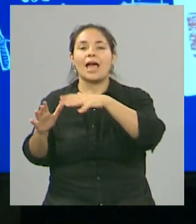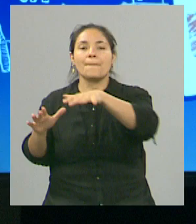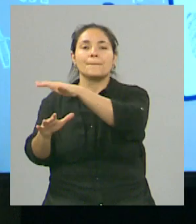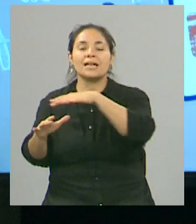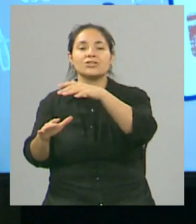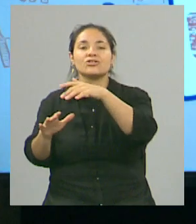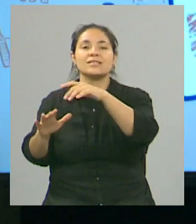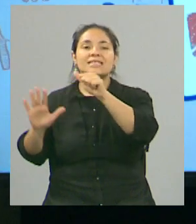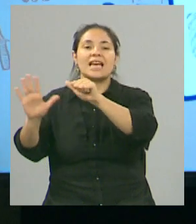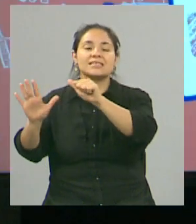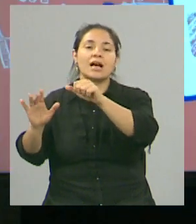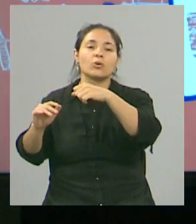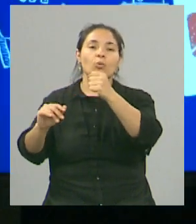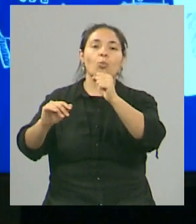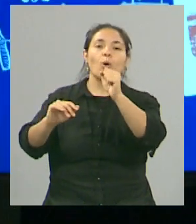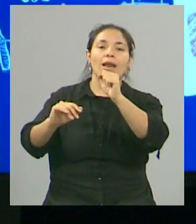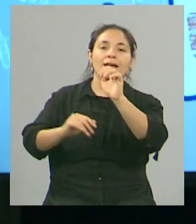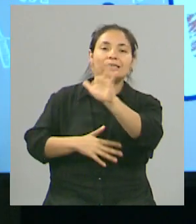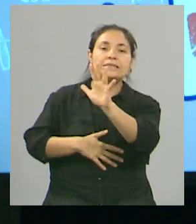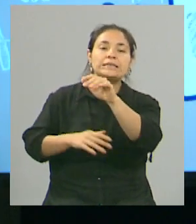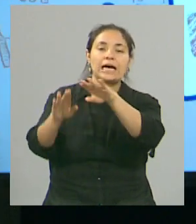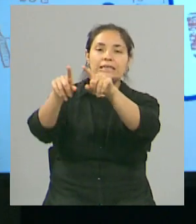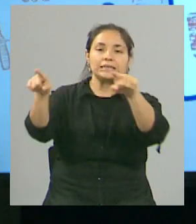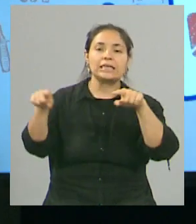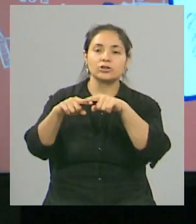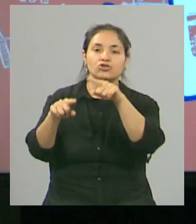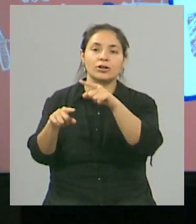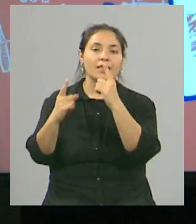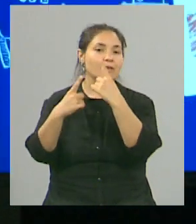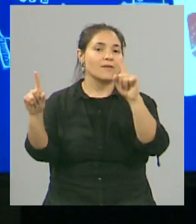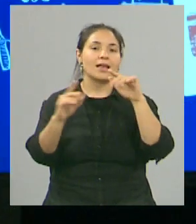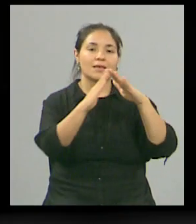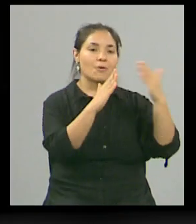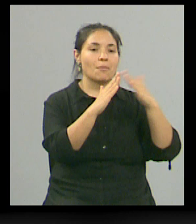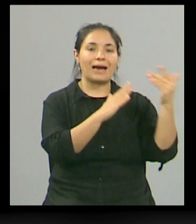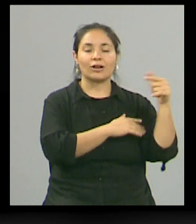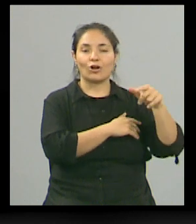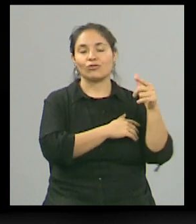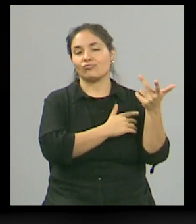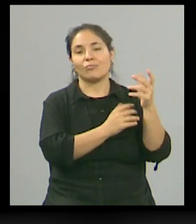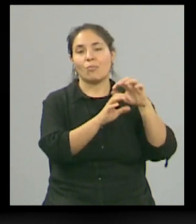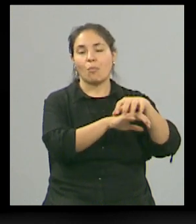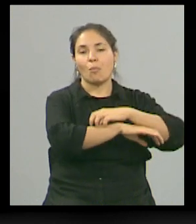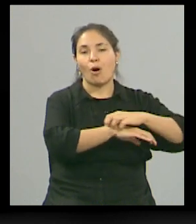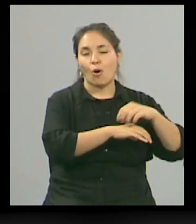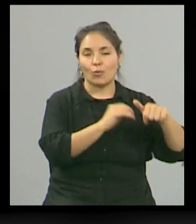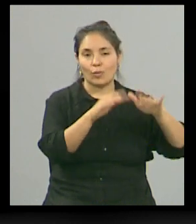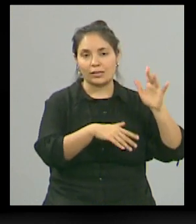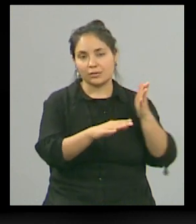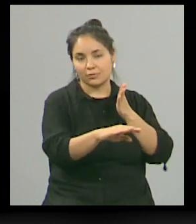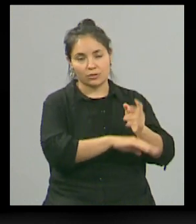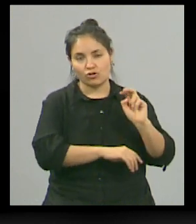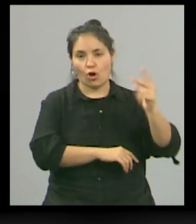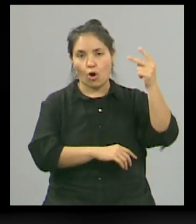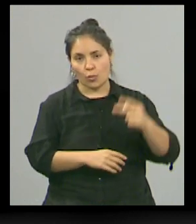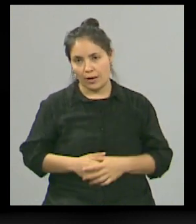determinados barrios. Bien. Y la otra actividad es un taller teórico-metodológico donde intentamos bajar ahí